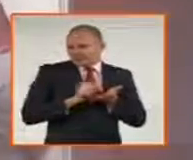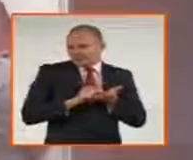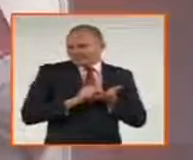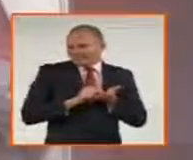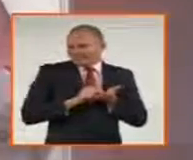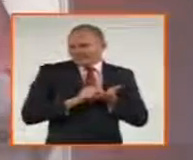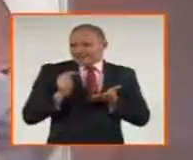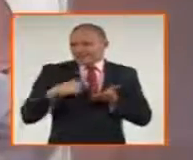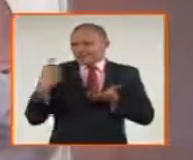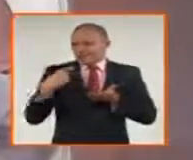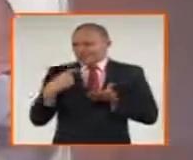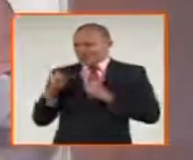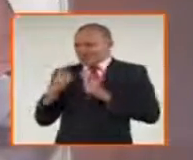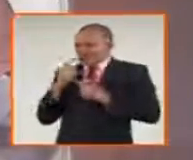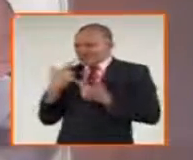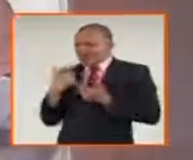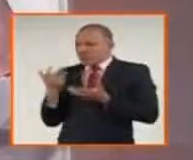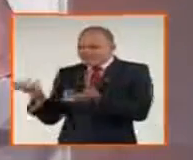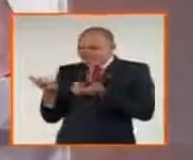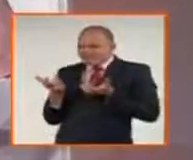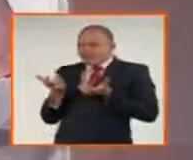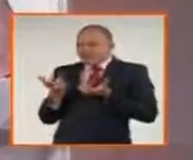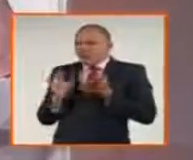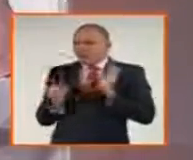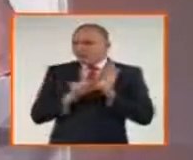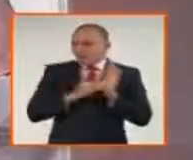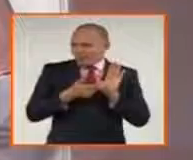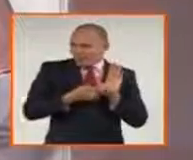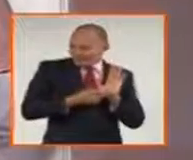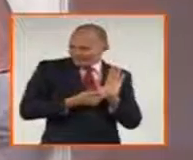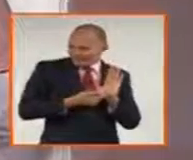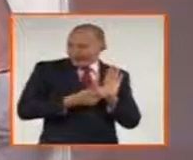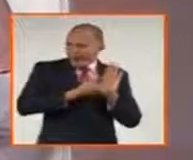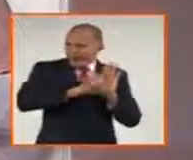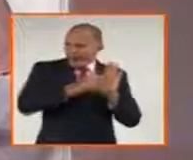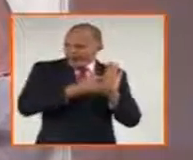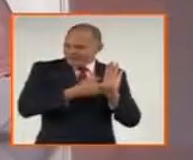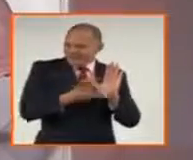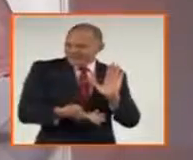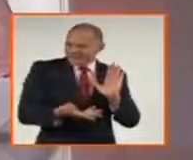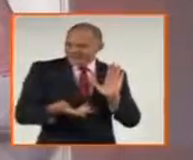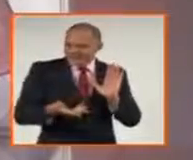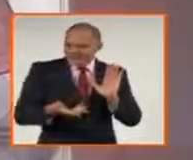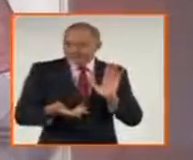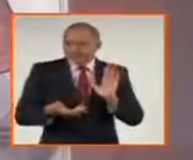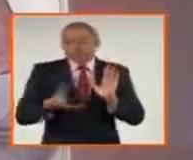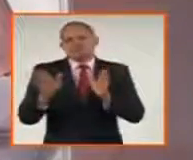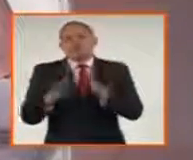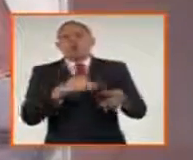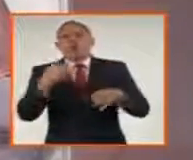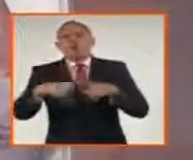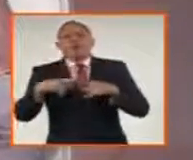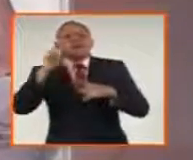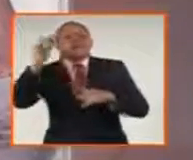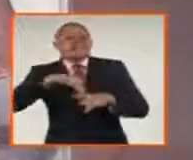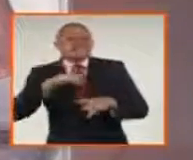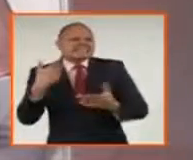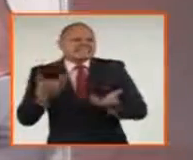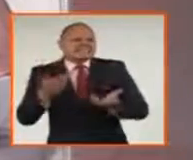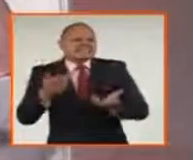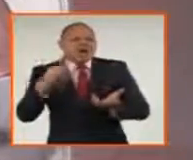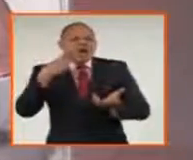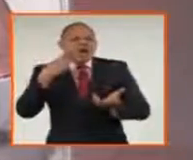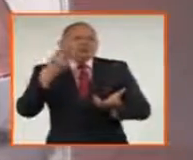nos nutren de todo lo que está sucediendo al interior de las familias cubanas. Los estudios demográficos nos están diciendo cómo se está